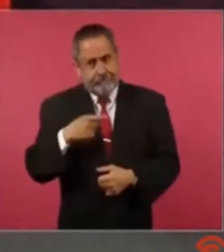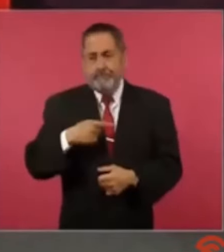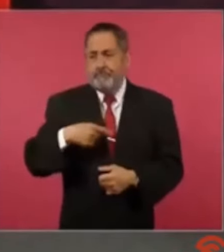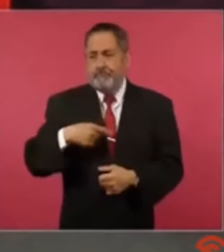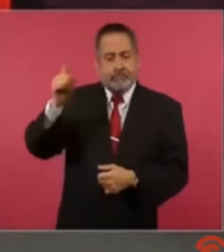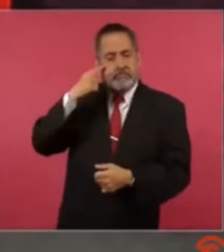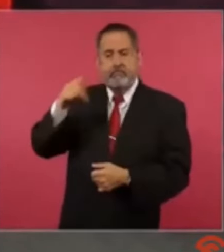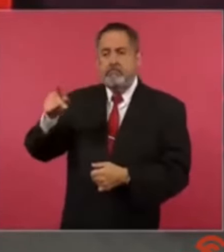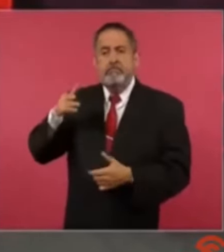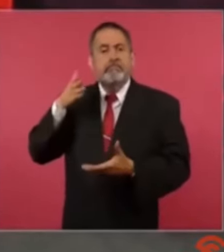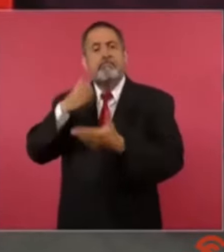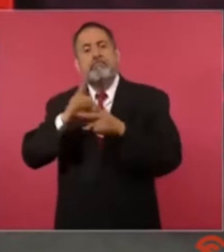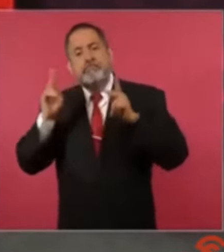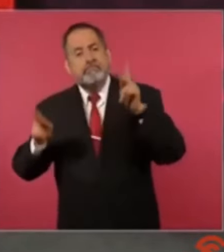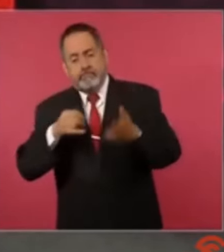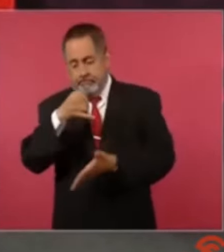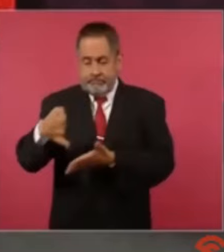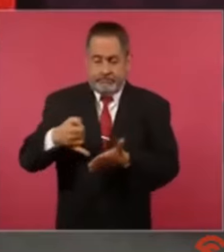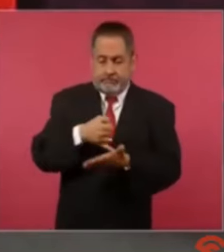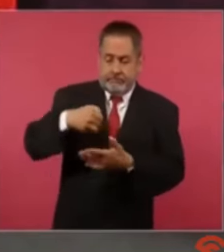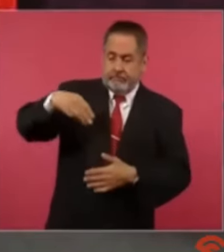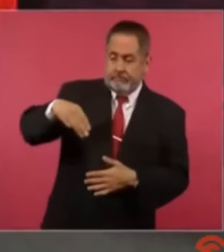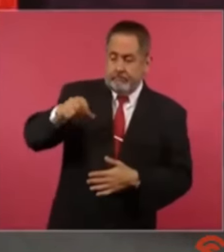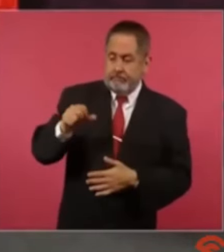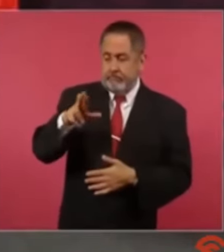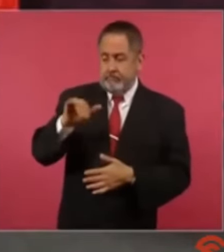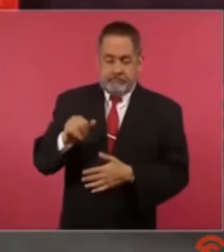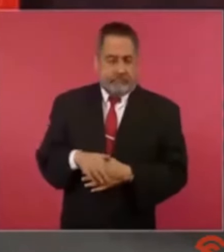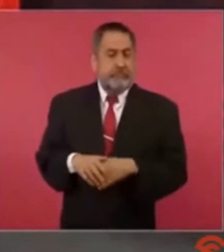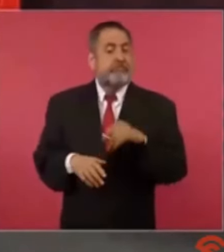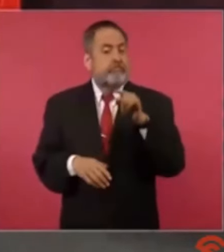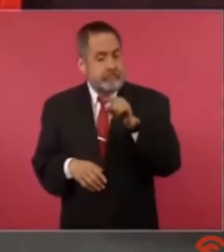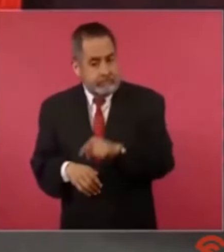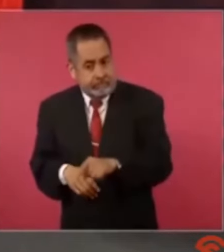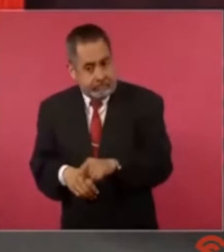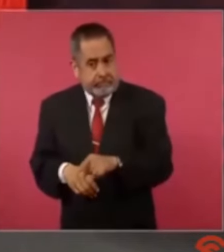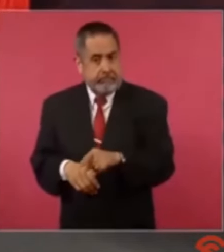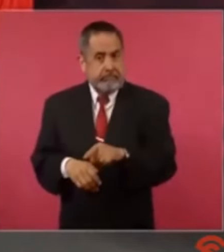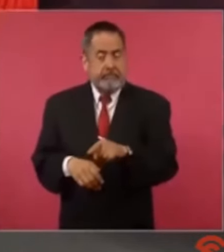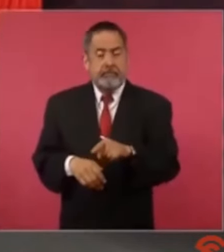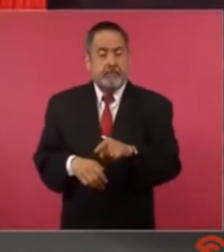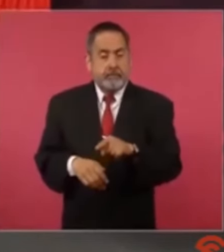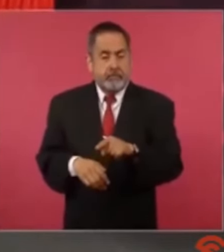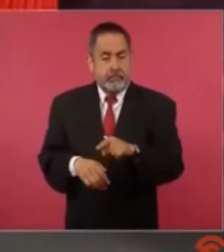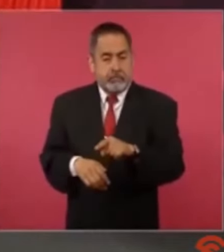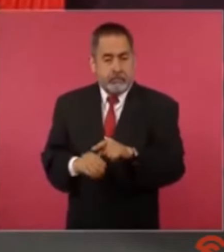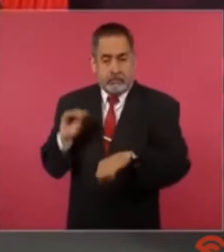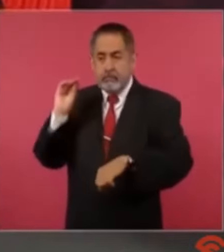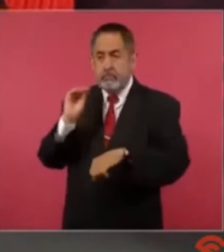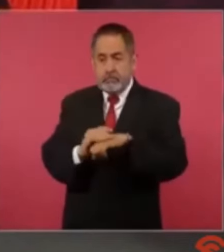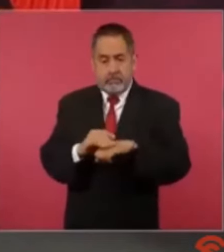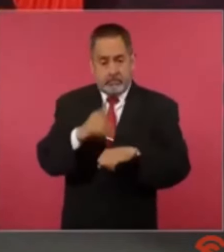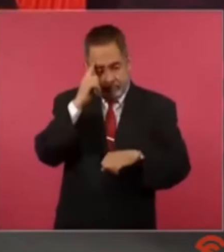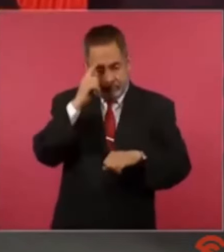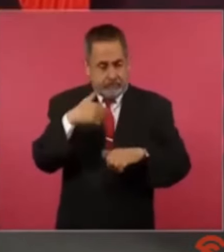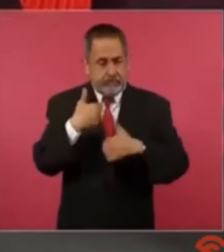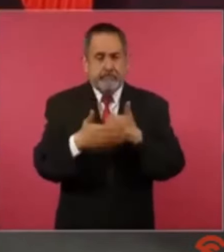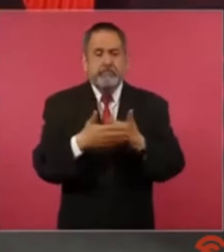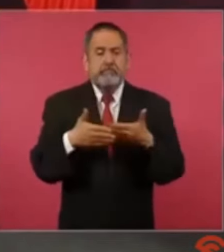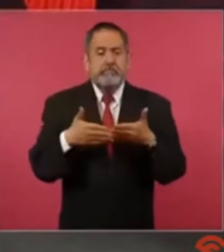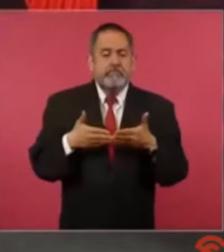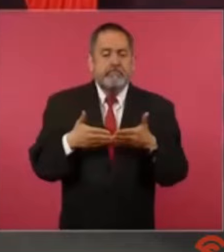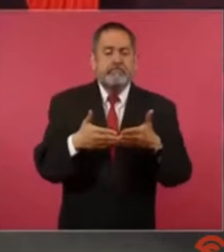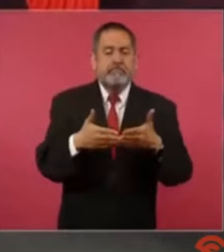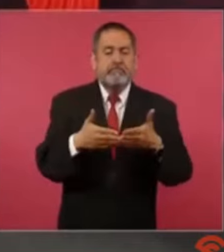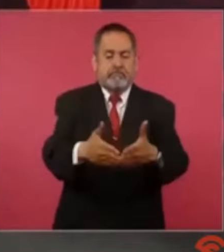Islas Marías también. Se está construyendo una base naval,